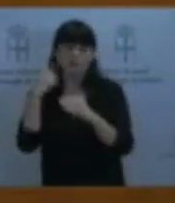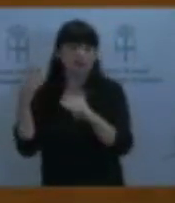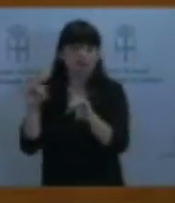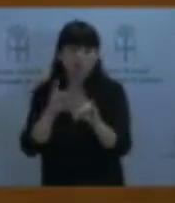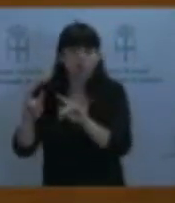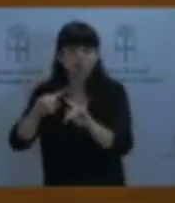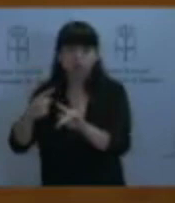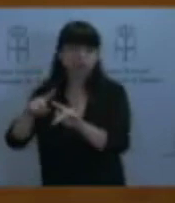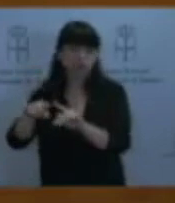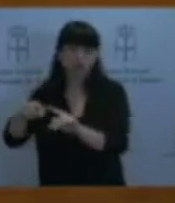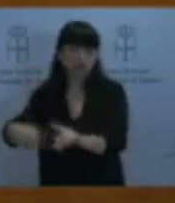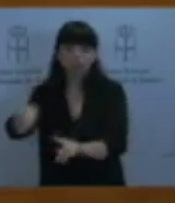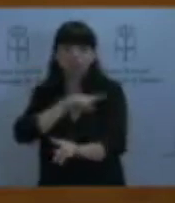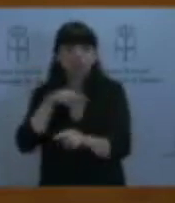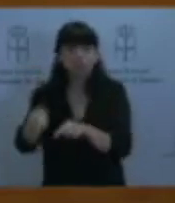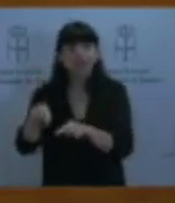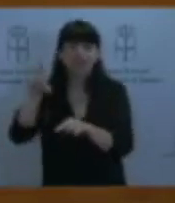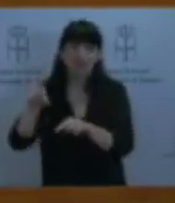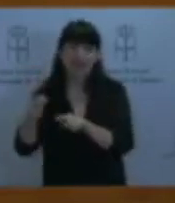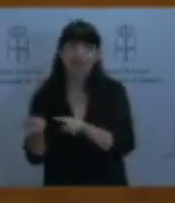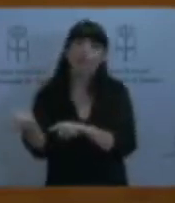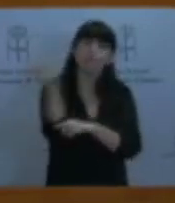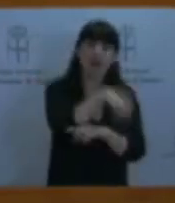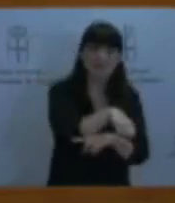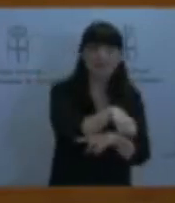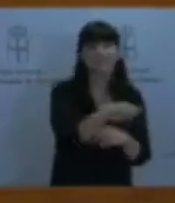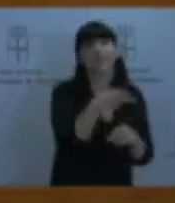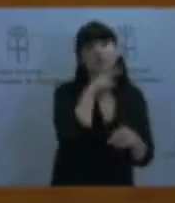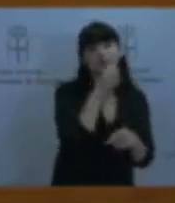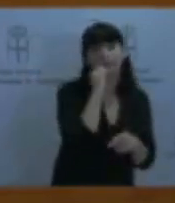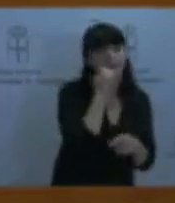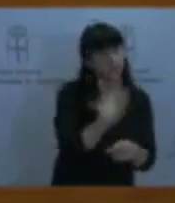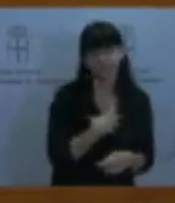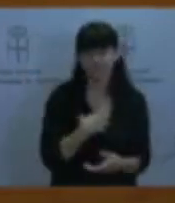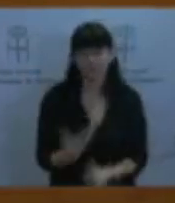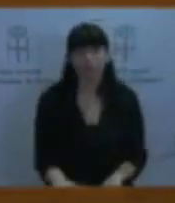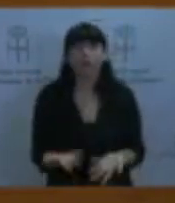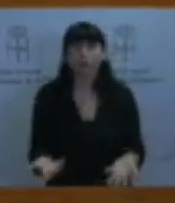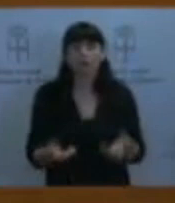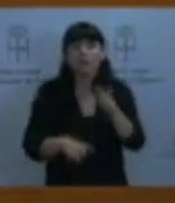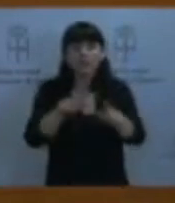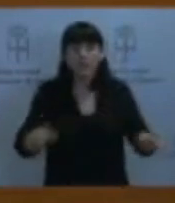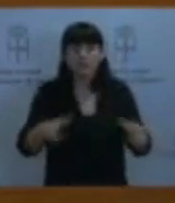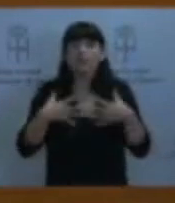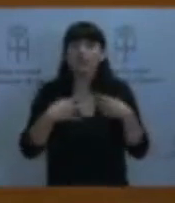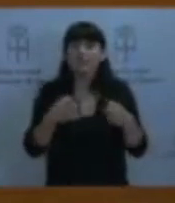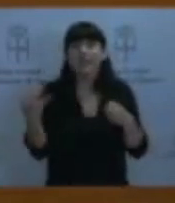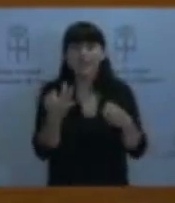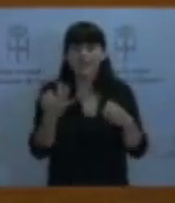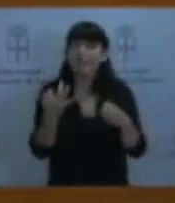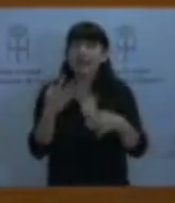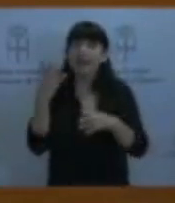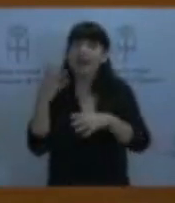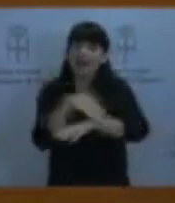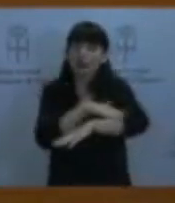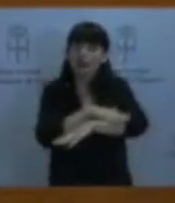tipo de políticas. Por ello, para garantizar una ciudadanía sana, además de promover desde la Administración un